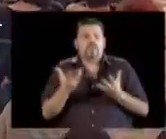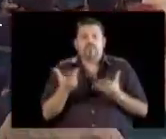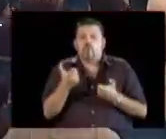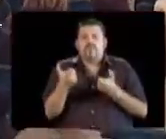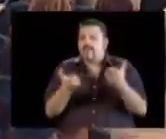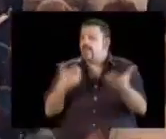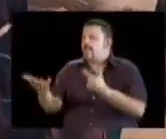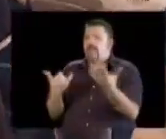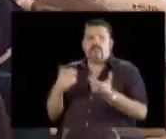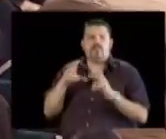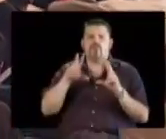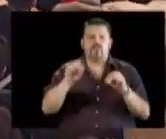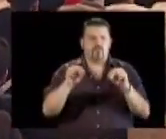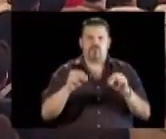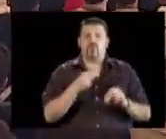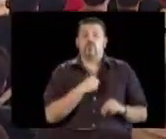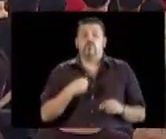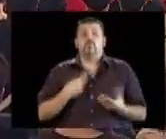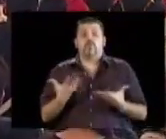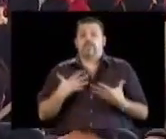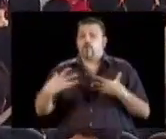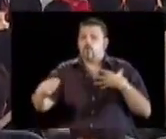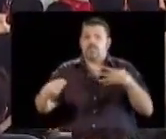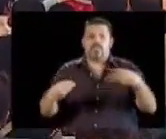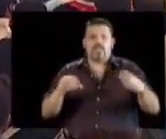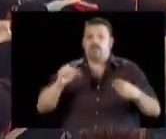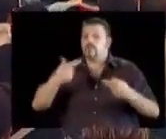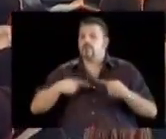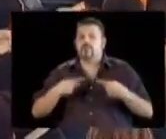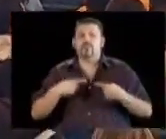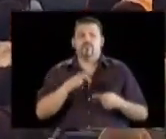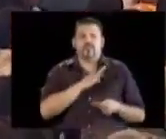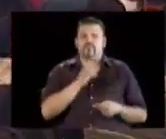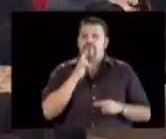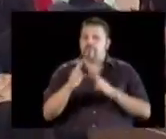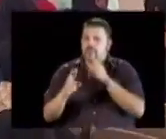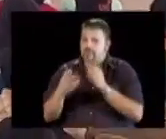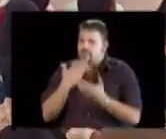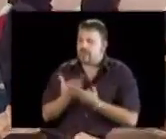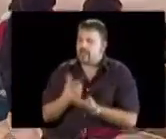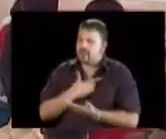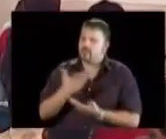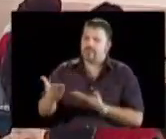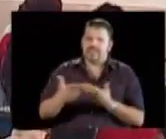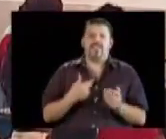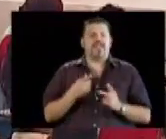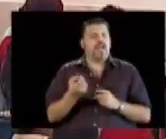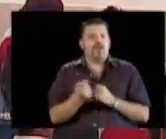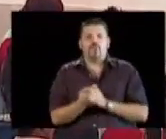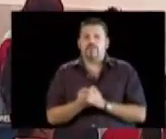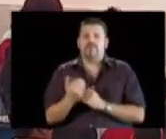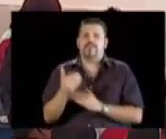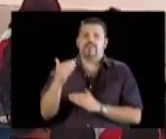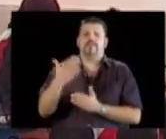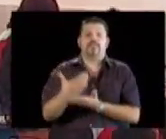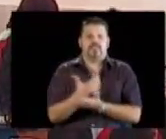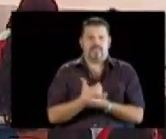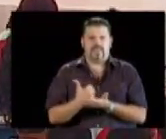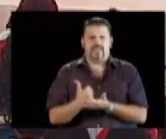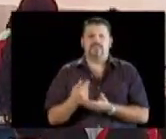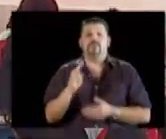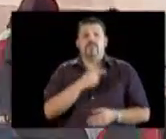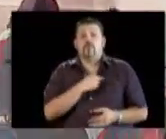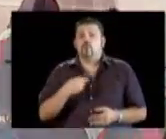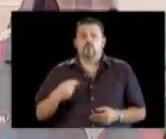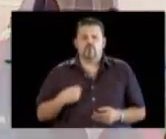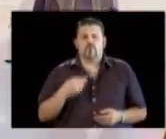perseguimos resultados. Cuidamos que lo usen bien el producto, que tengan los resultados como los que acabamos de escuchar y, por supuesto, sabemos